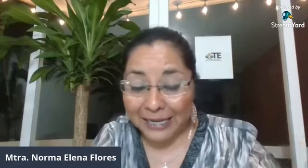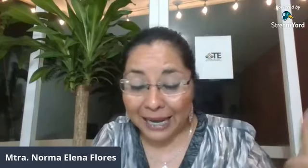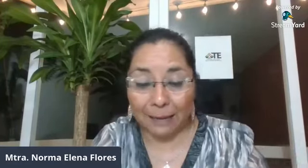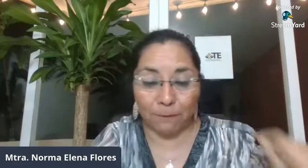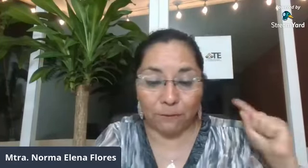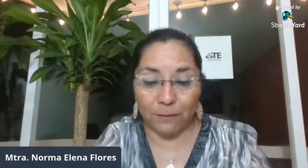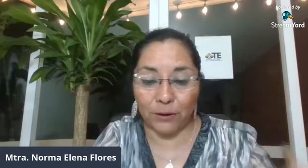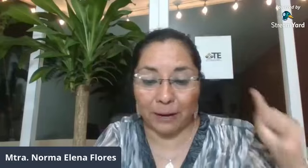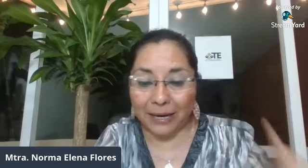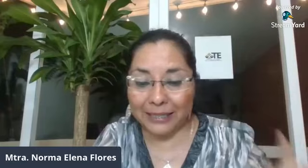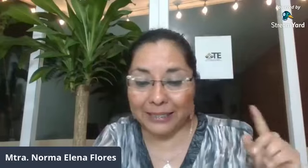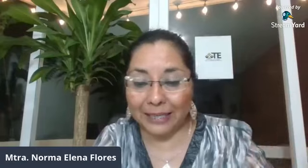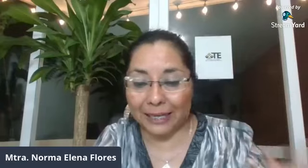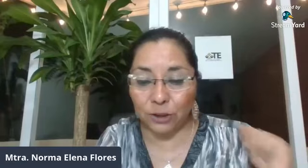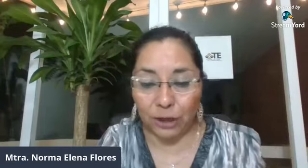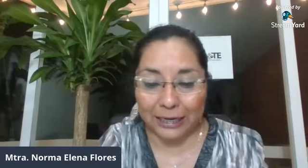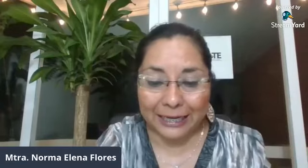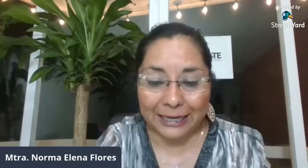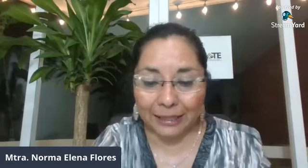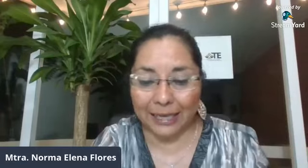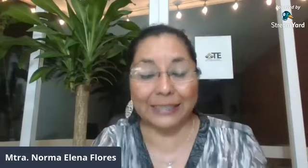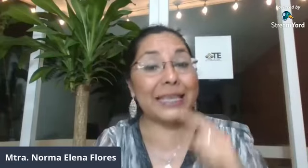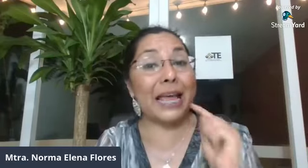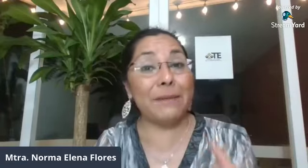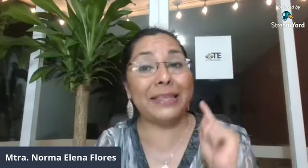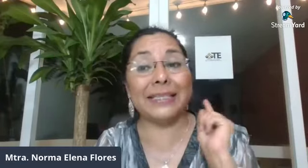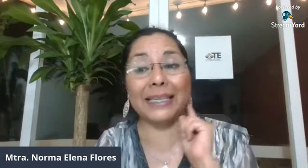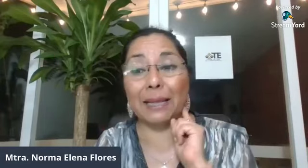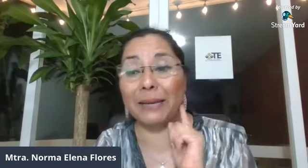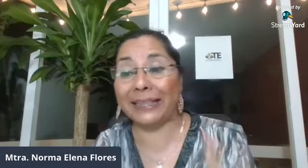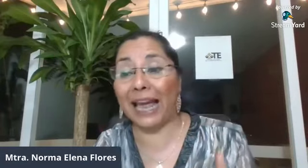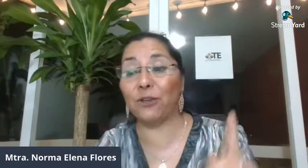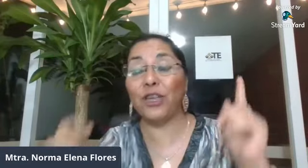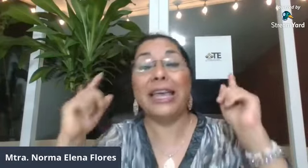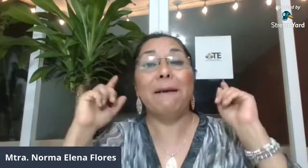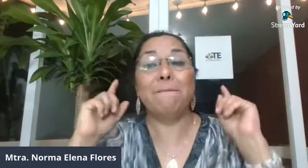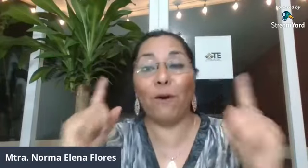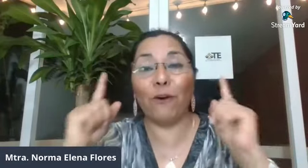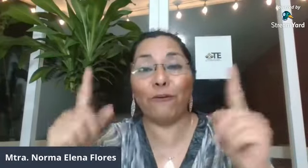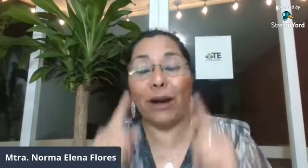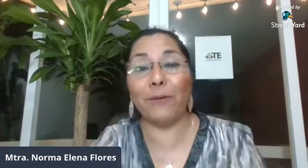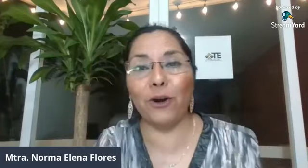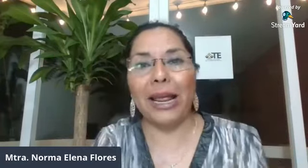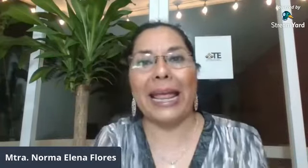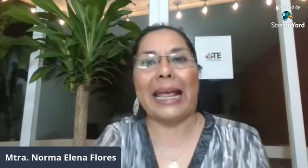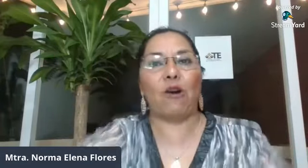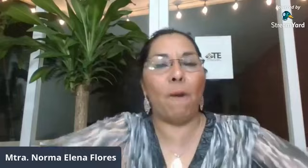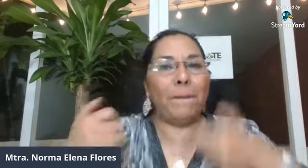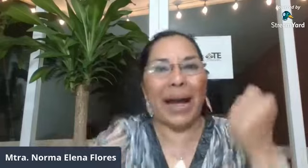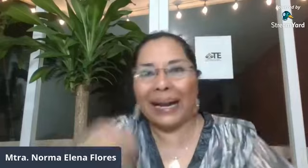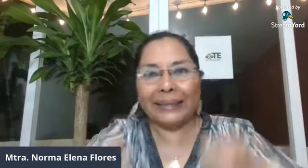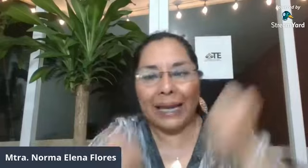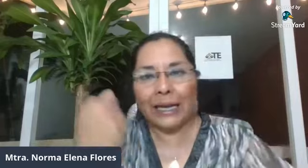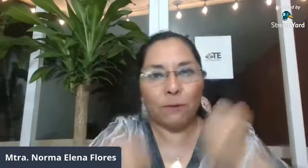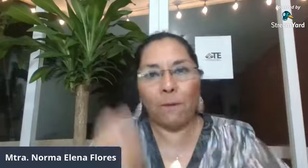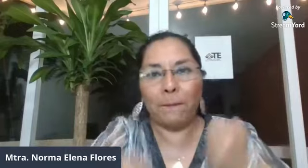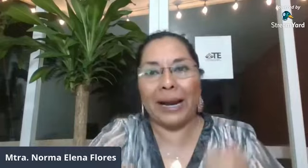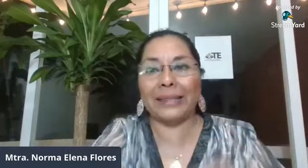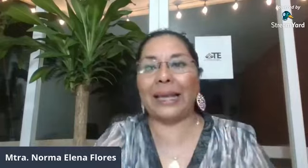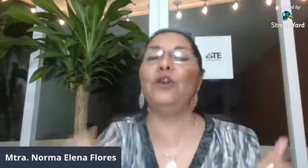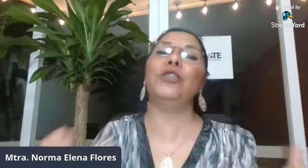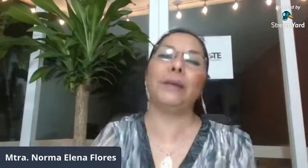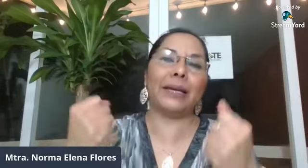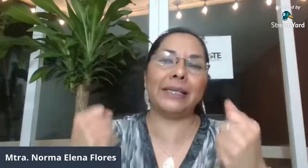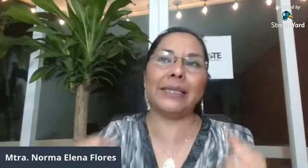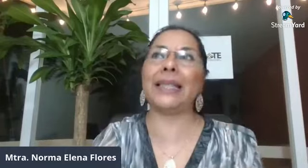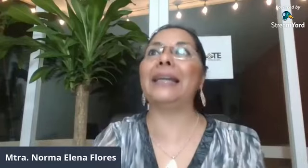entonces mañana, por favor, la maestra en Derecho, Lilia Valdés, trámites testamentarios. Por favor, compartan,